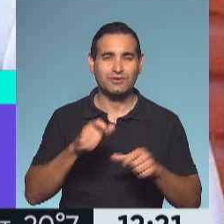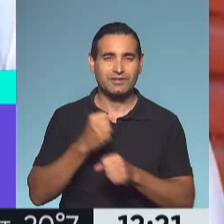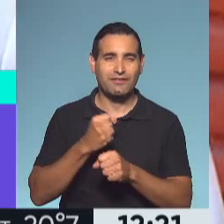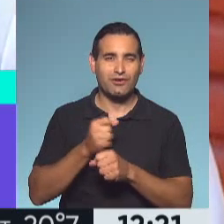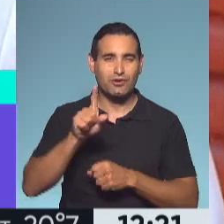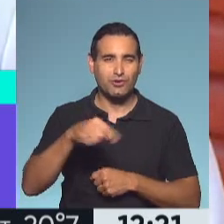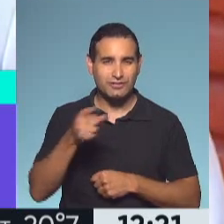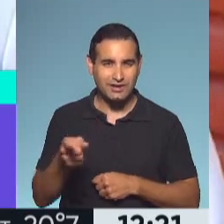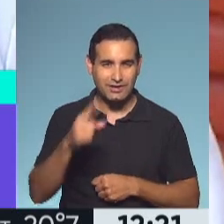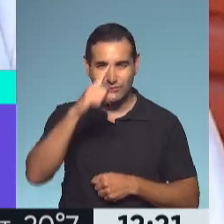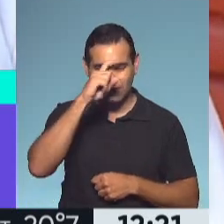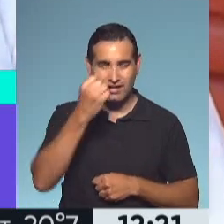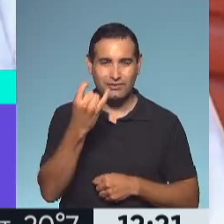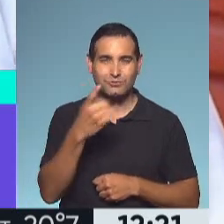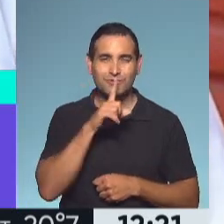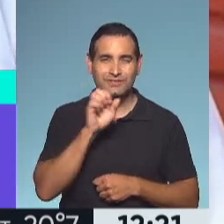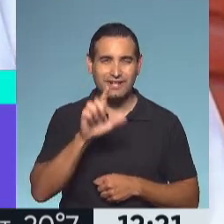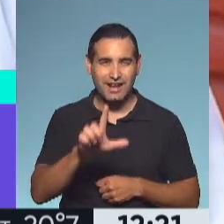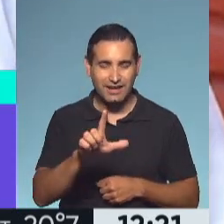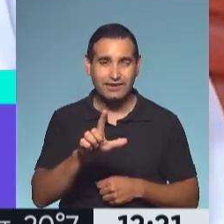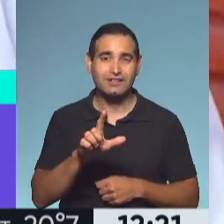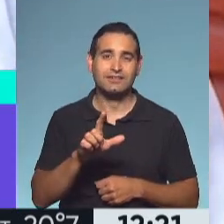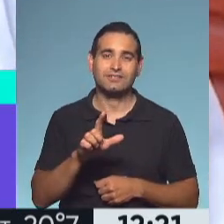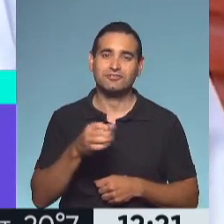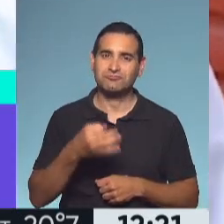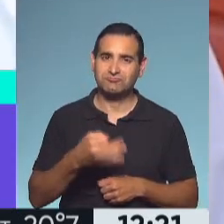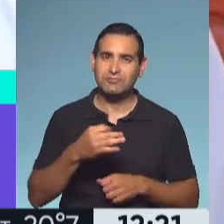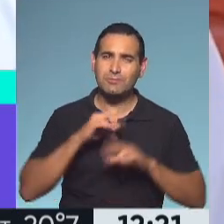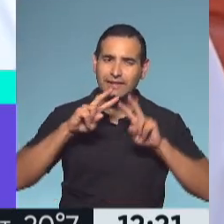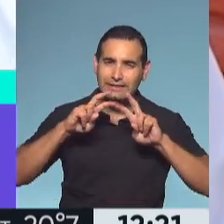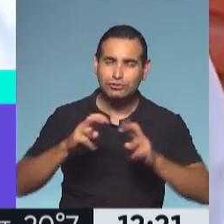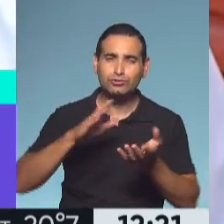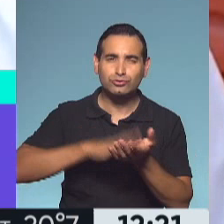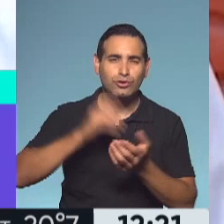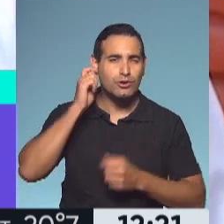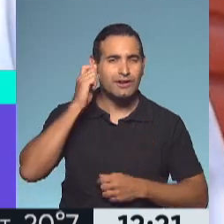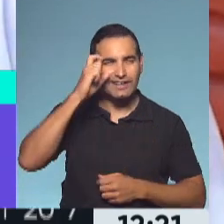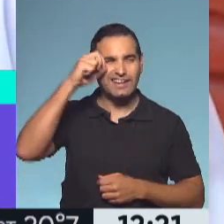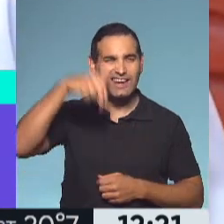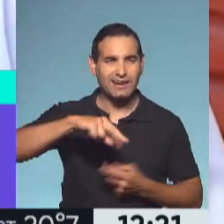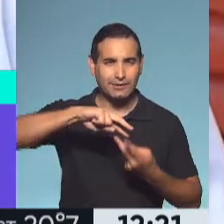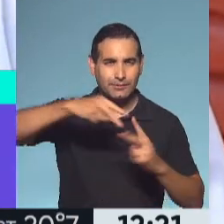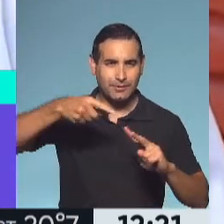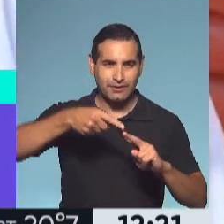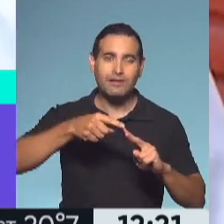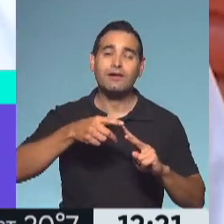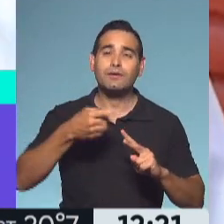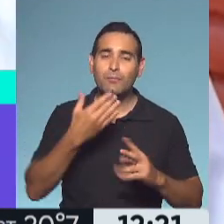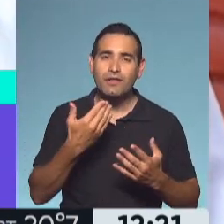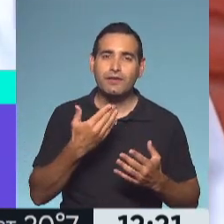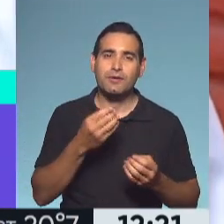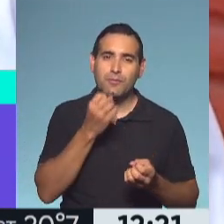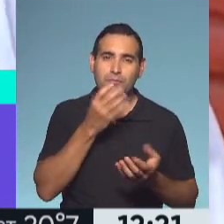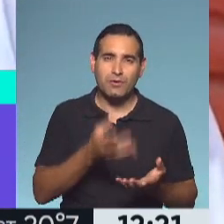de Austral, el doctor Ríos, que están investigando sobre genes que podrían mejorar o evitar